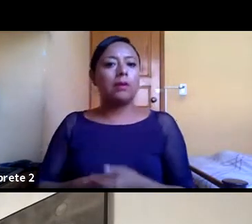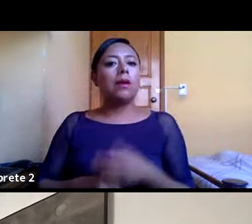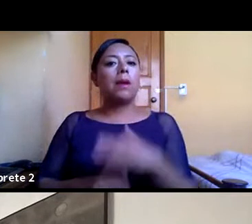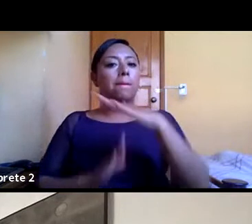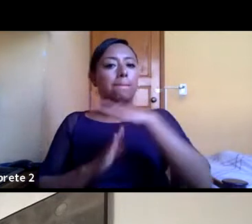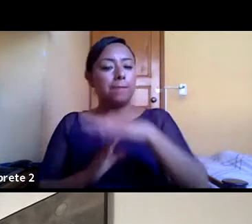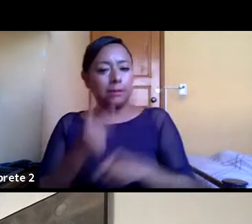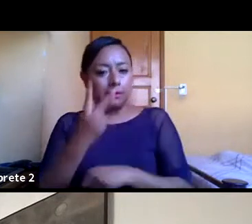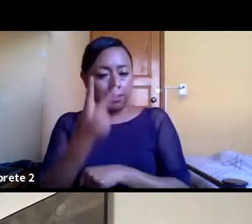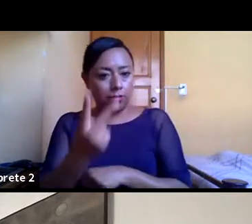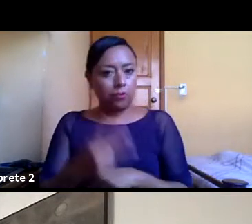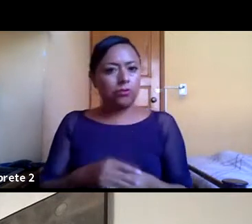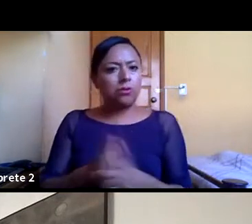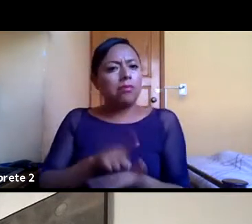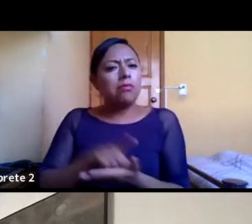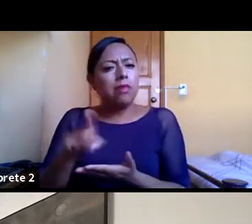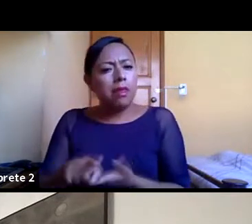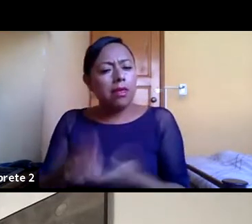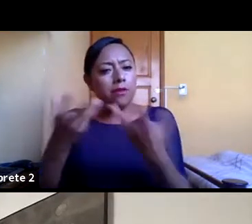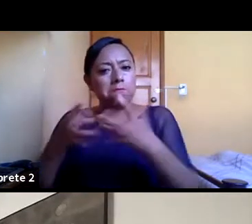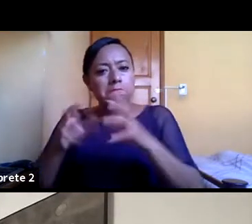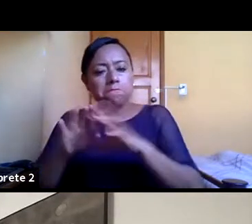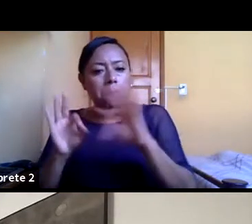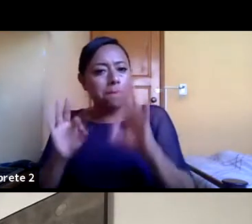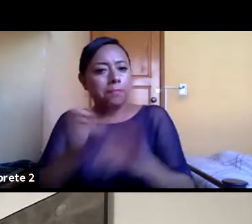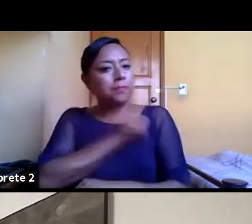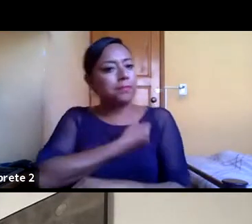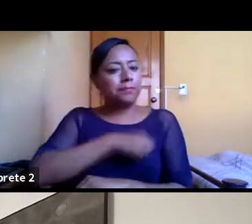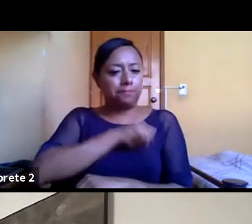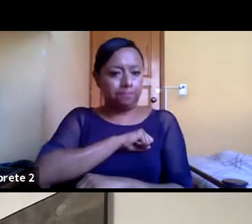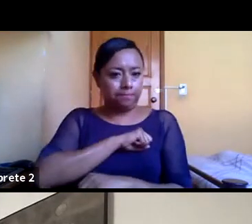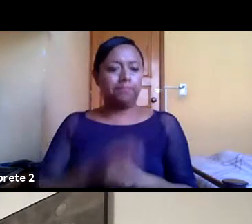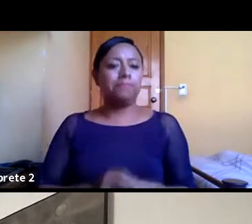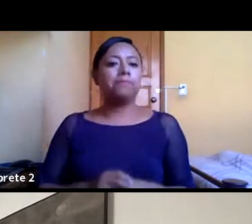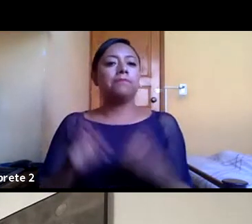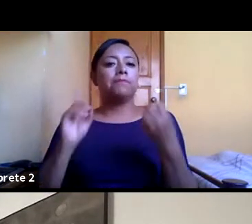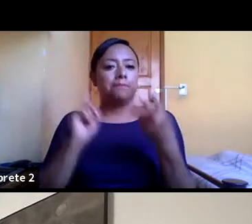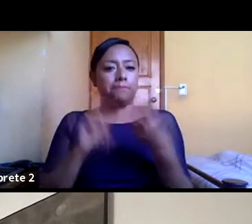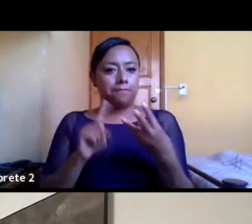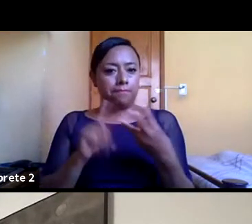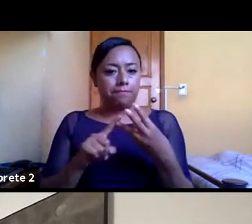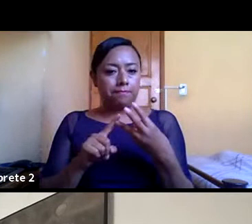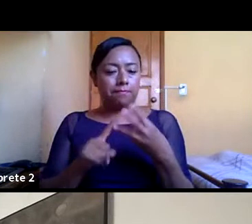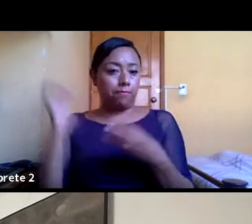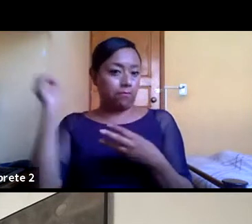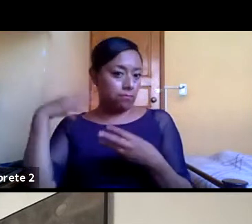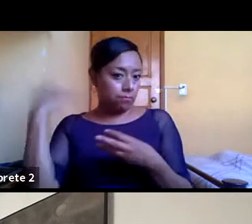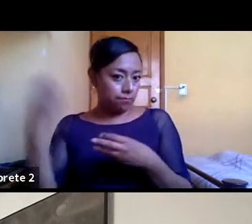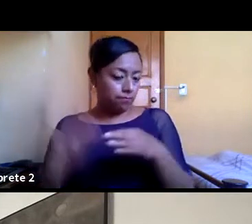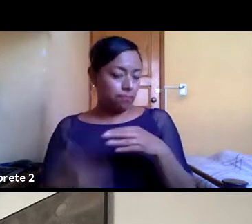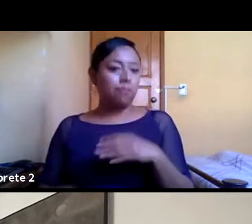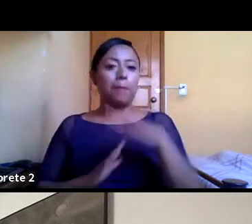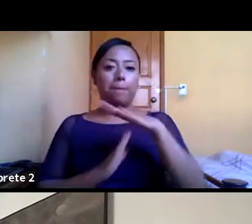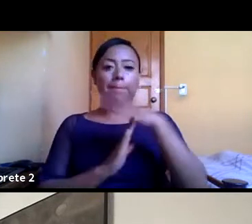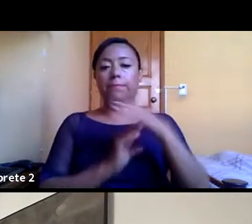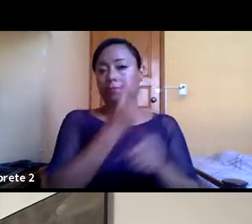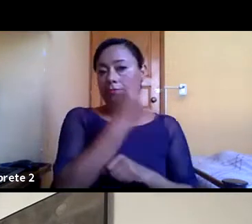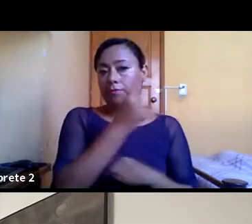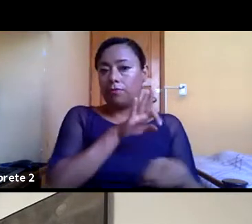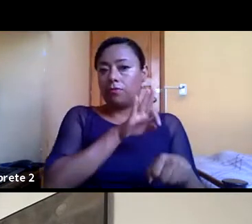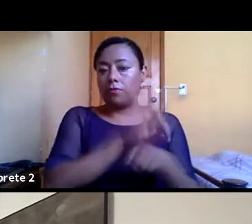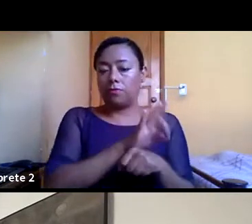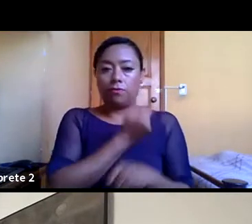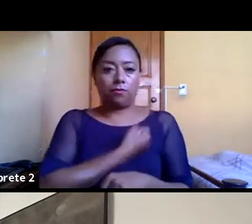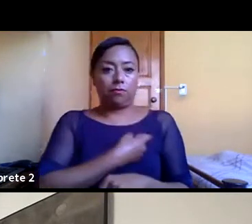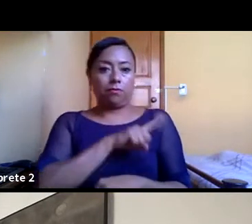protección animal. En el foro 3, mesa 1, protección de la salud en el